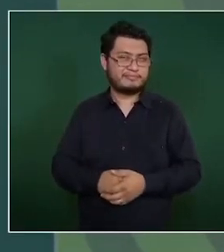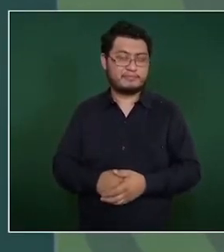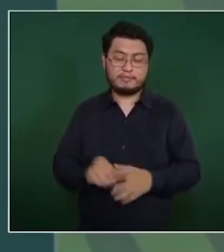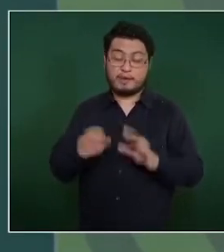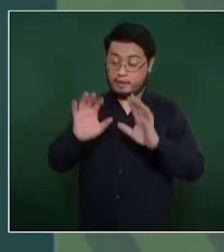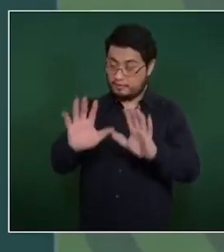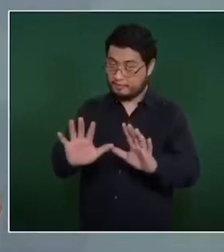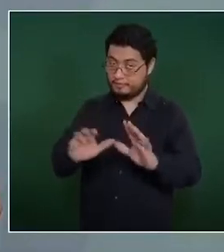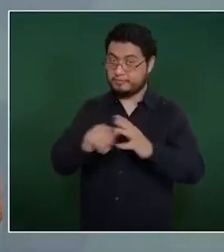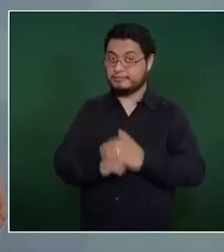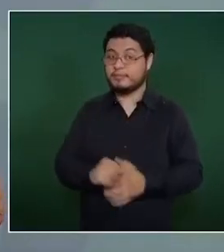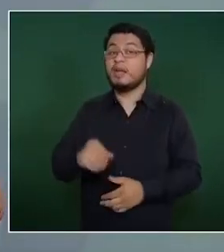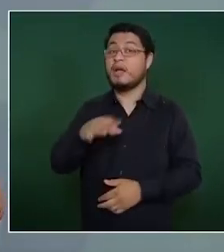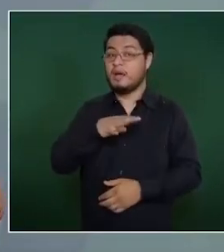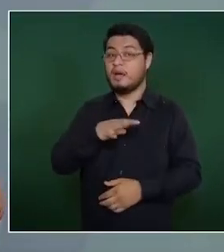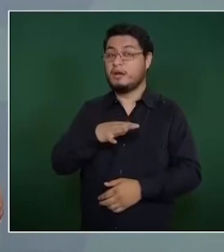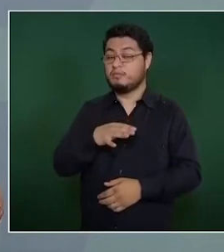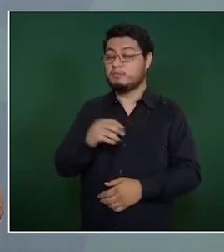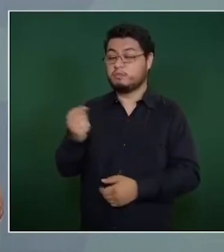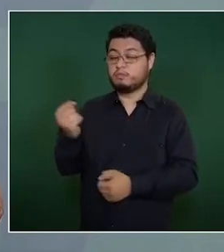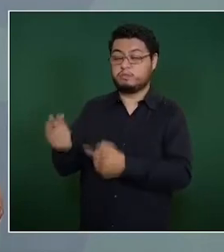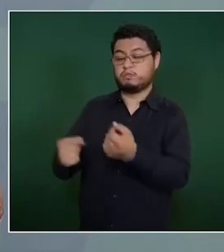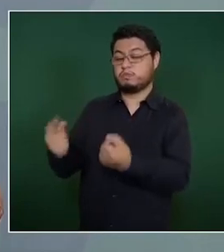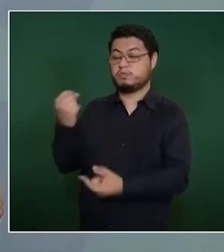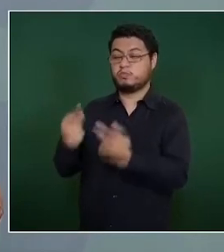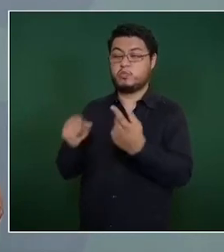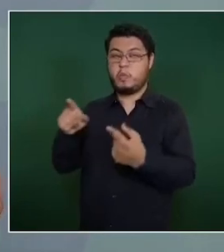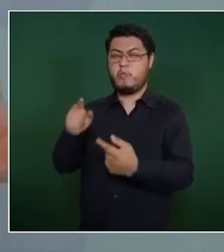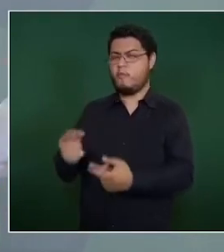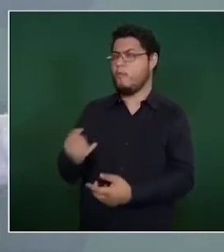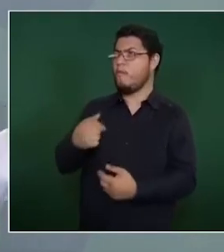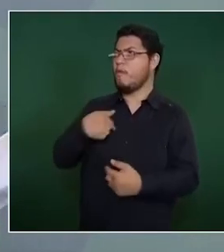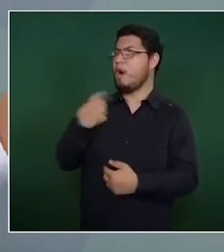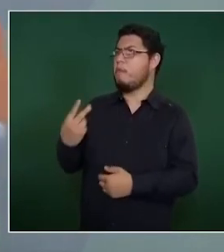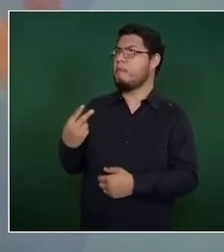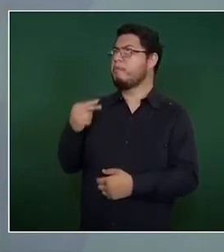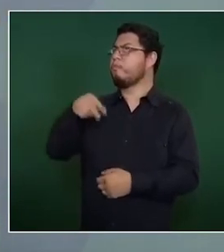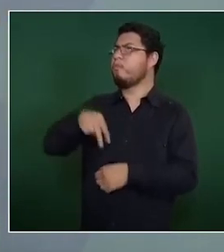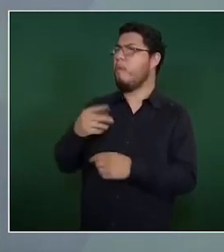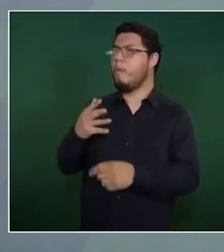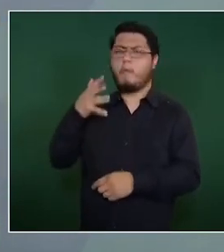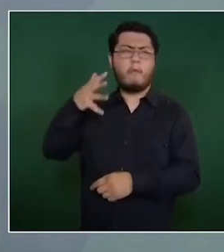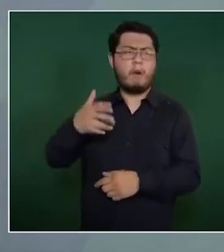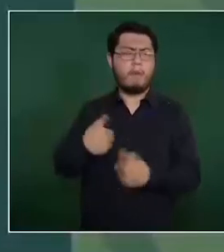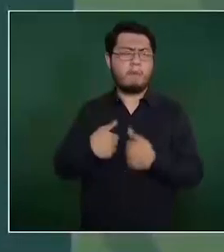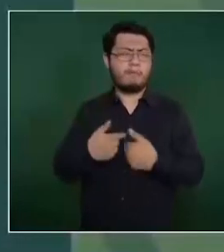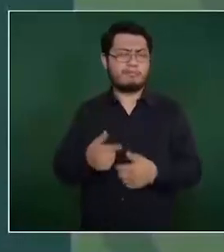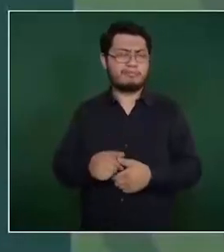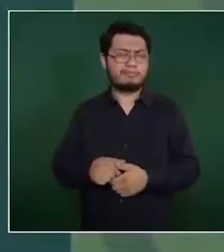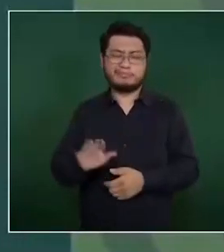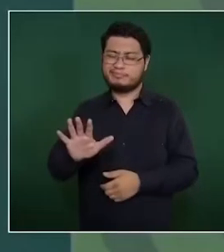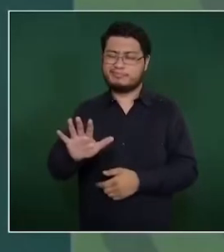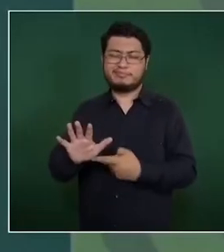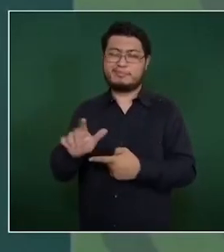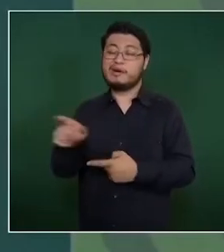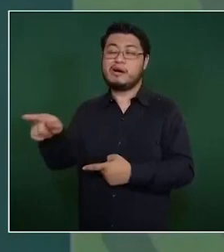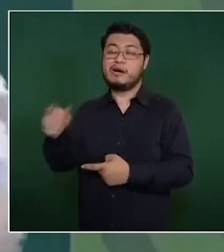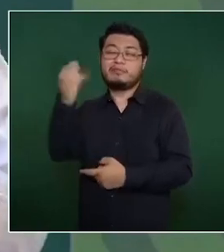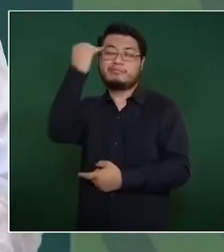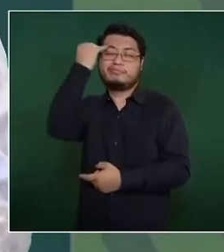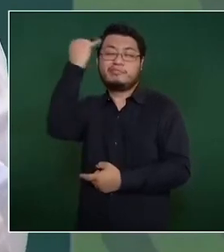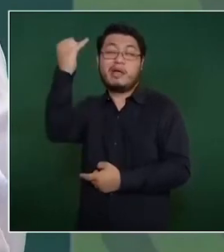pero sí hay mucho aspiracionismo. Es un modelo que impusieron